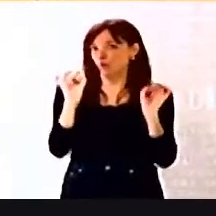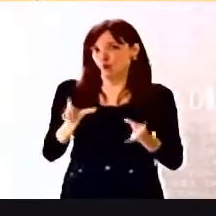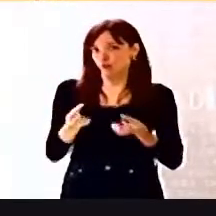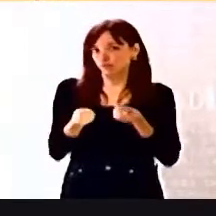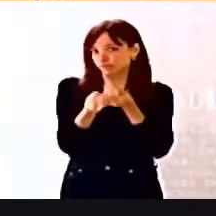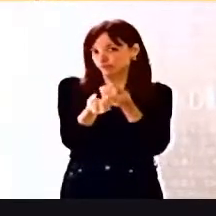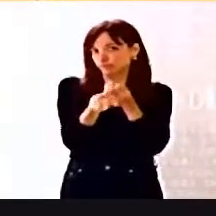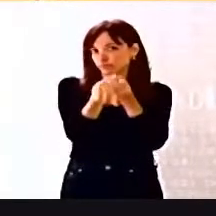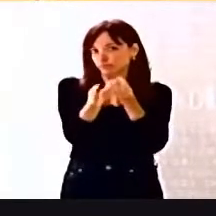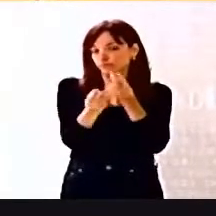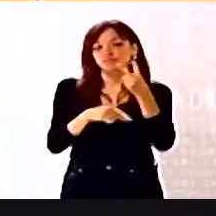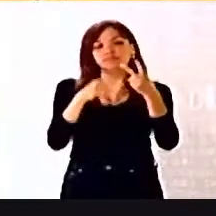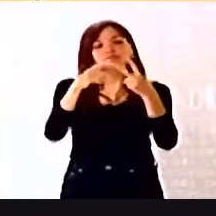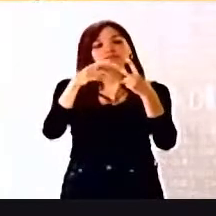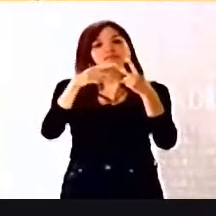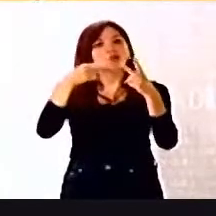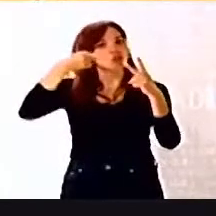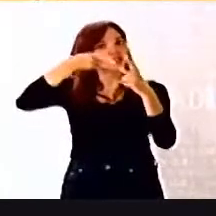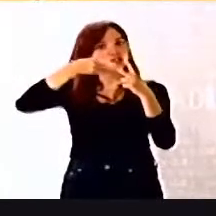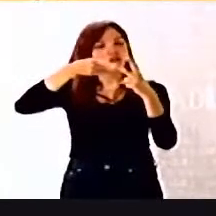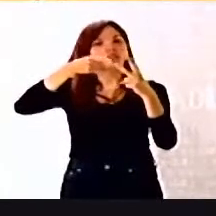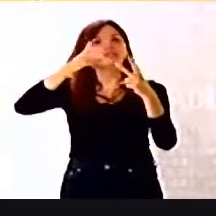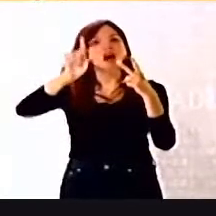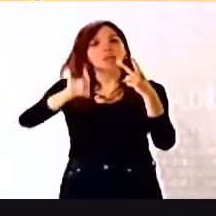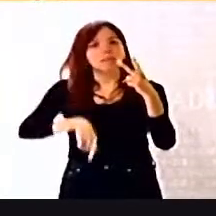y anunciarles también